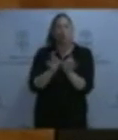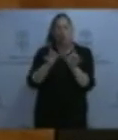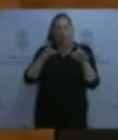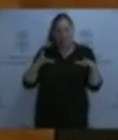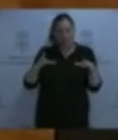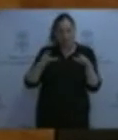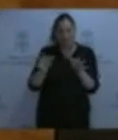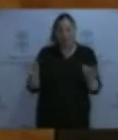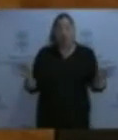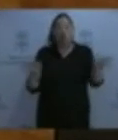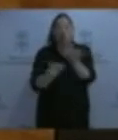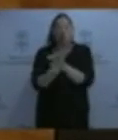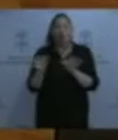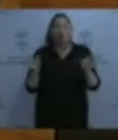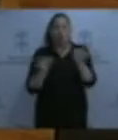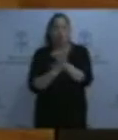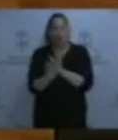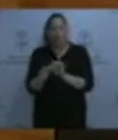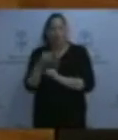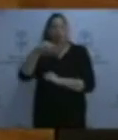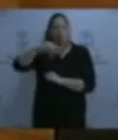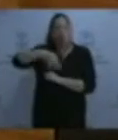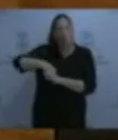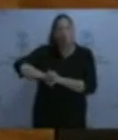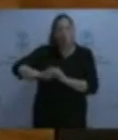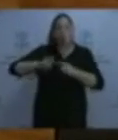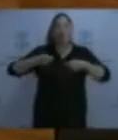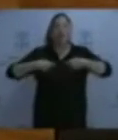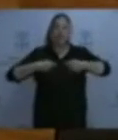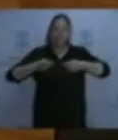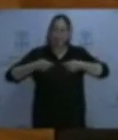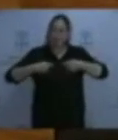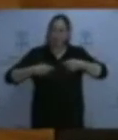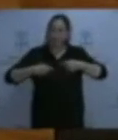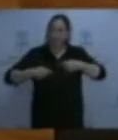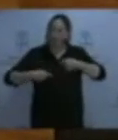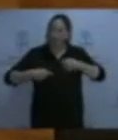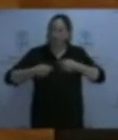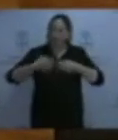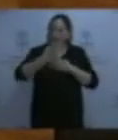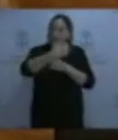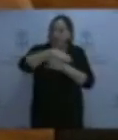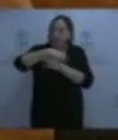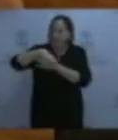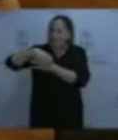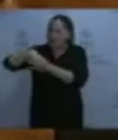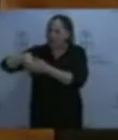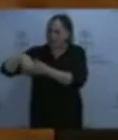rotaciones se pueda negociar un reparto con posibilidad de